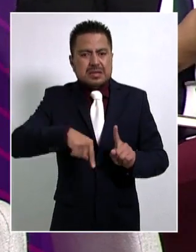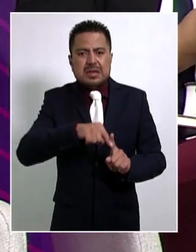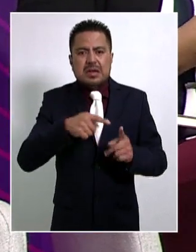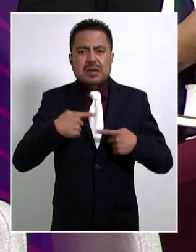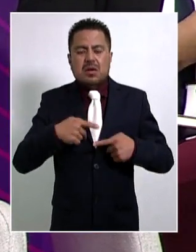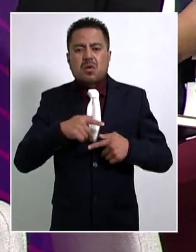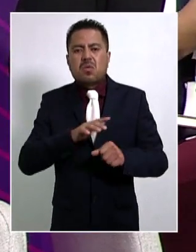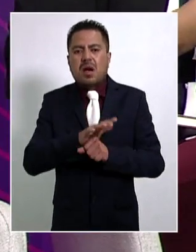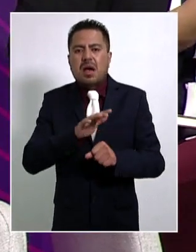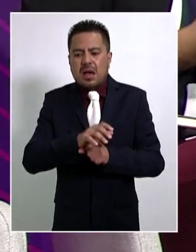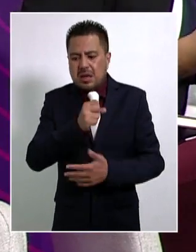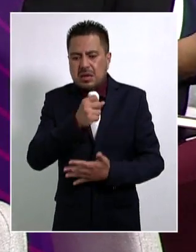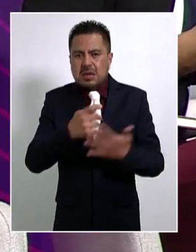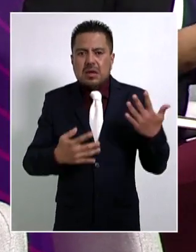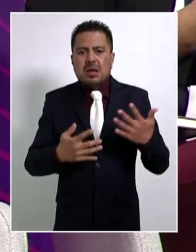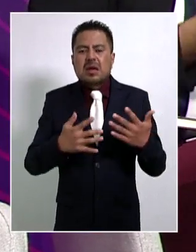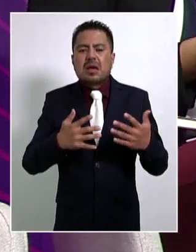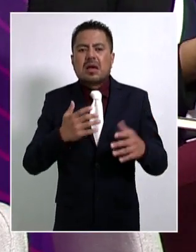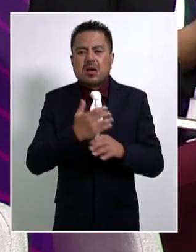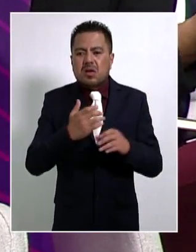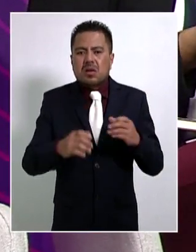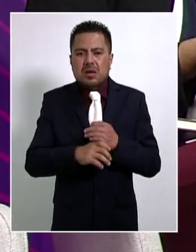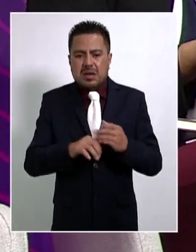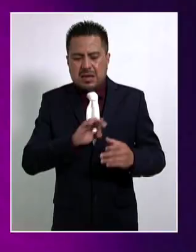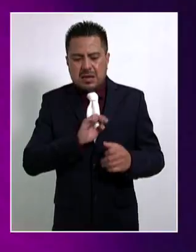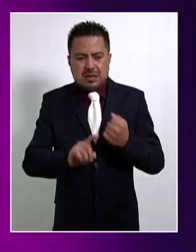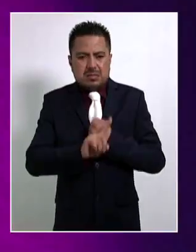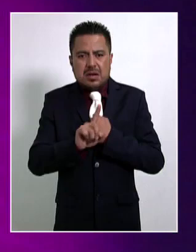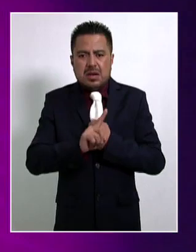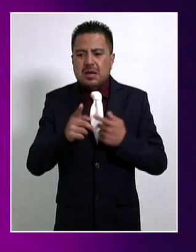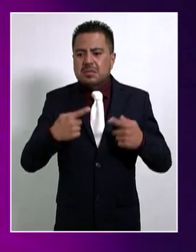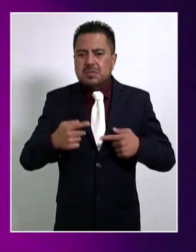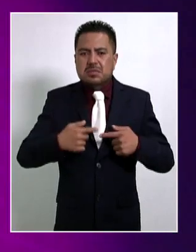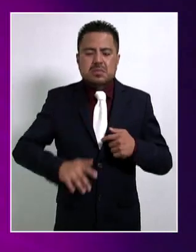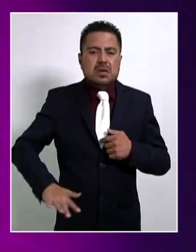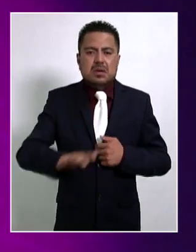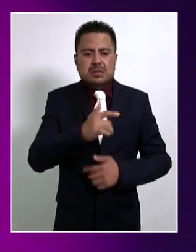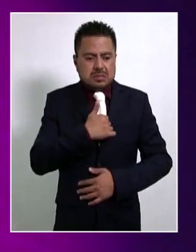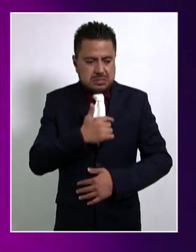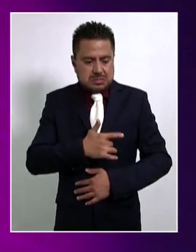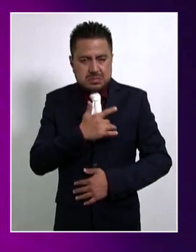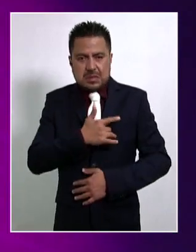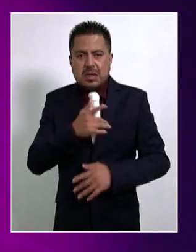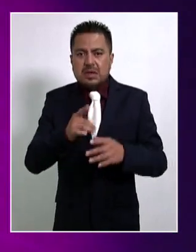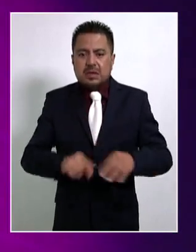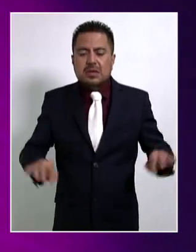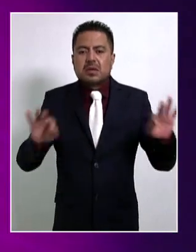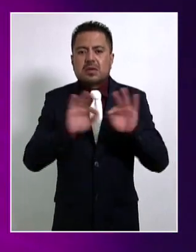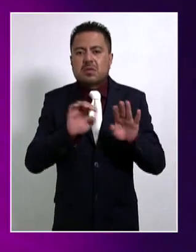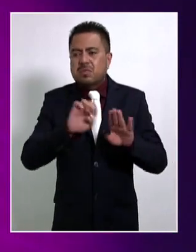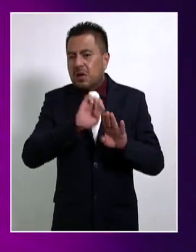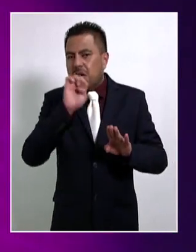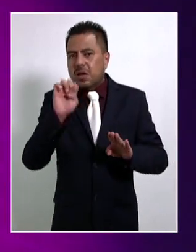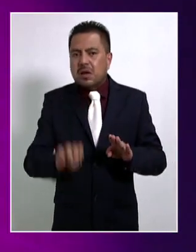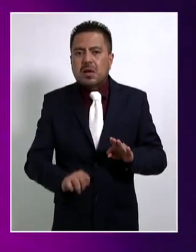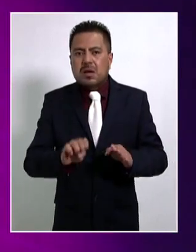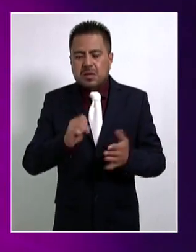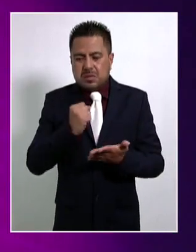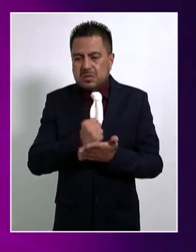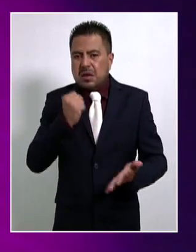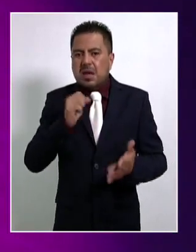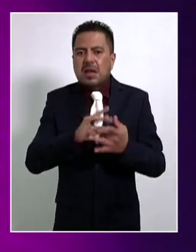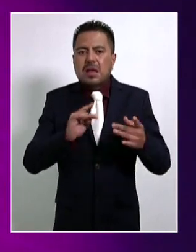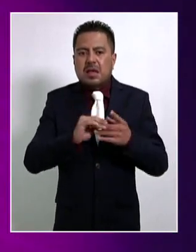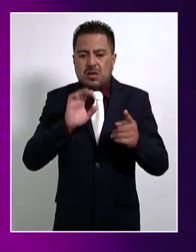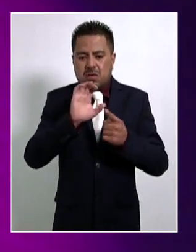hacia las causas que hacen daño a las personas, ¿no? Me parece importante, por ejemplo, recalcar que